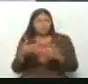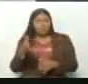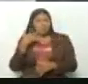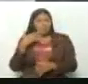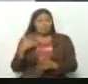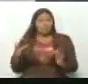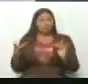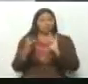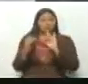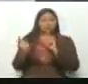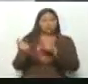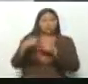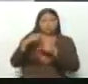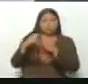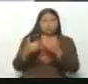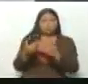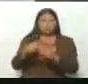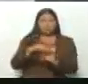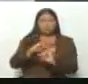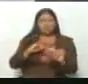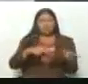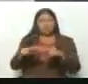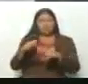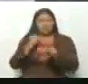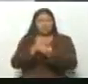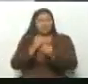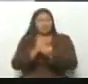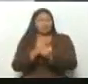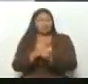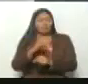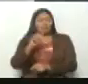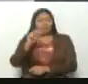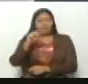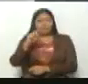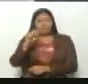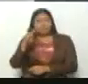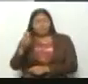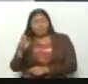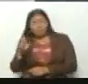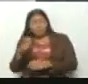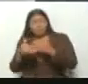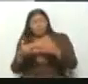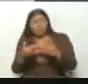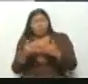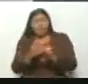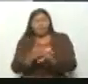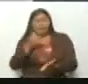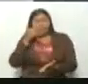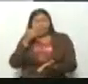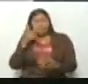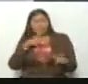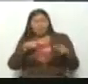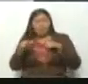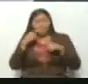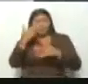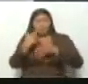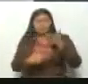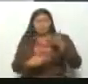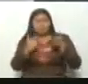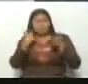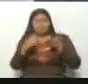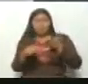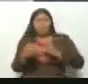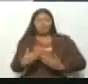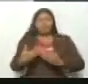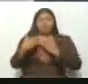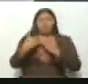Ejemplo, la conectividad. Ya yo ayer estaba trabajando con CanTV. De estas escuelas que recibimos, estas tienen conectividad. CanTV se va a su lista de chequeo de